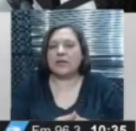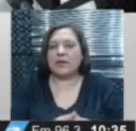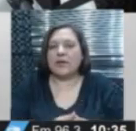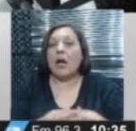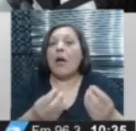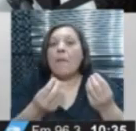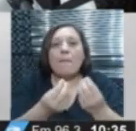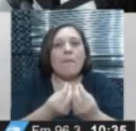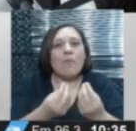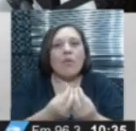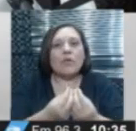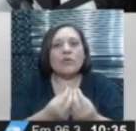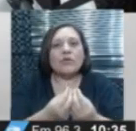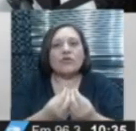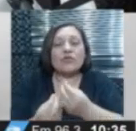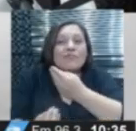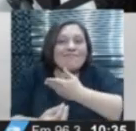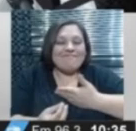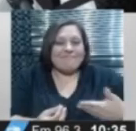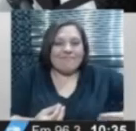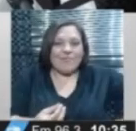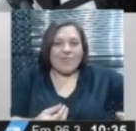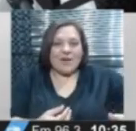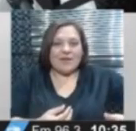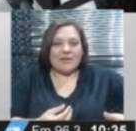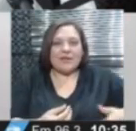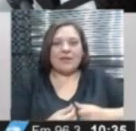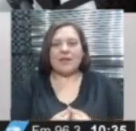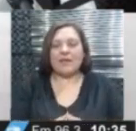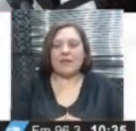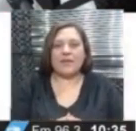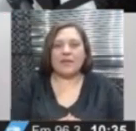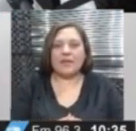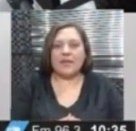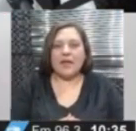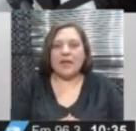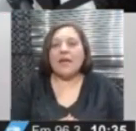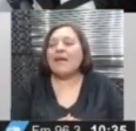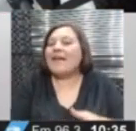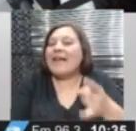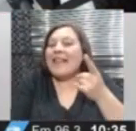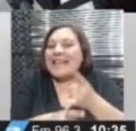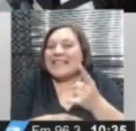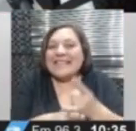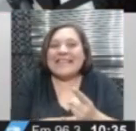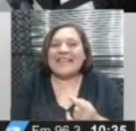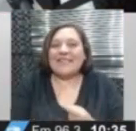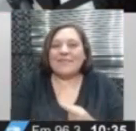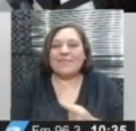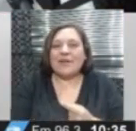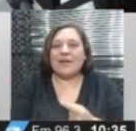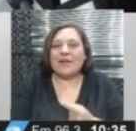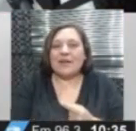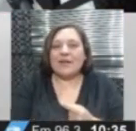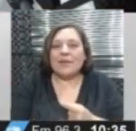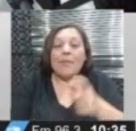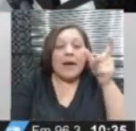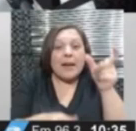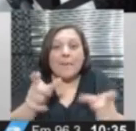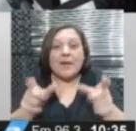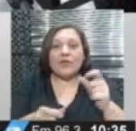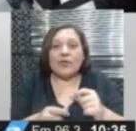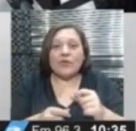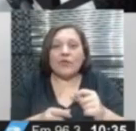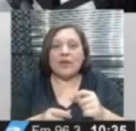jugado para el coloan mismo y nunca para y para sus intereses propios y nunca para para el pueblo africano Entonces eso